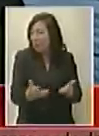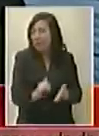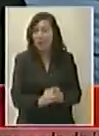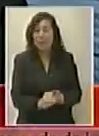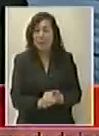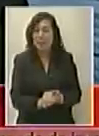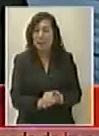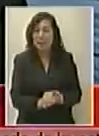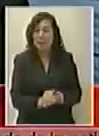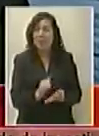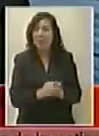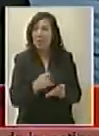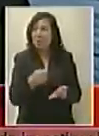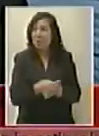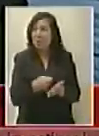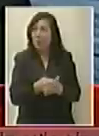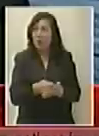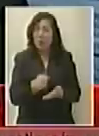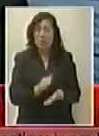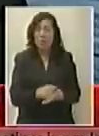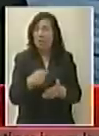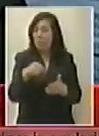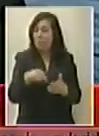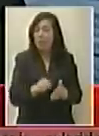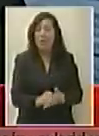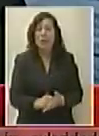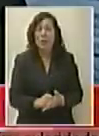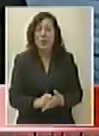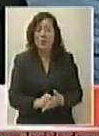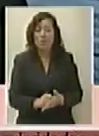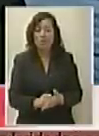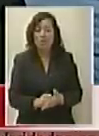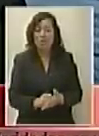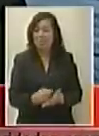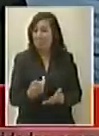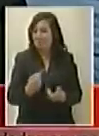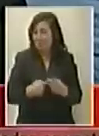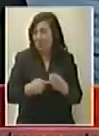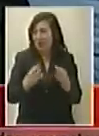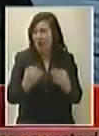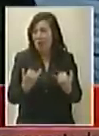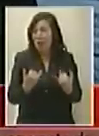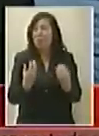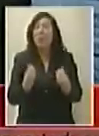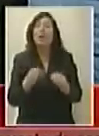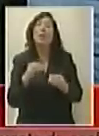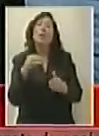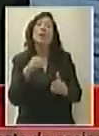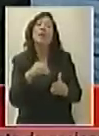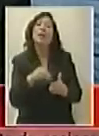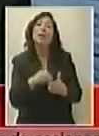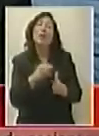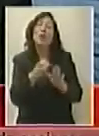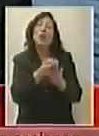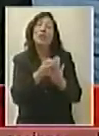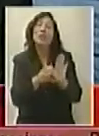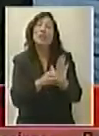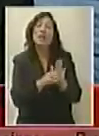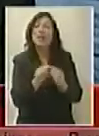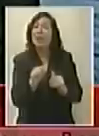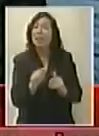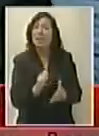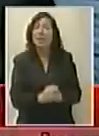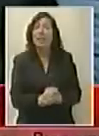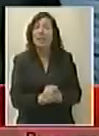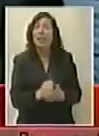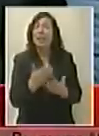extranjeros y pagan comisiones sobre nuestro fondo eso lo vienen haciendo ahora por qué no plantean acción de inconstitucionalidad ahí